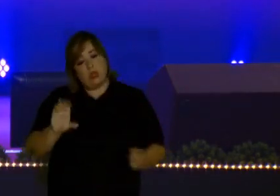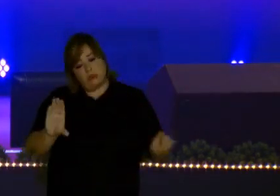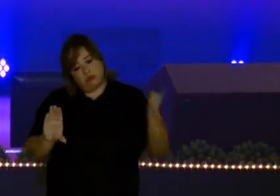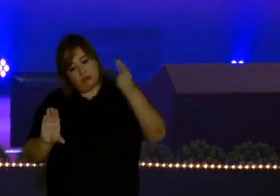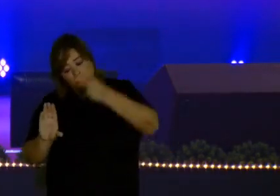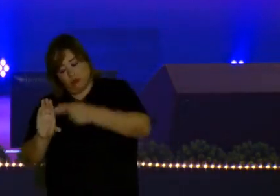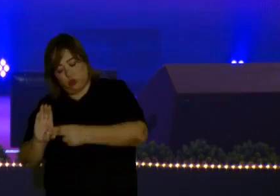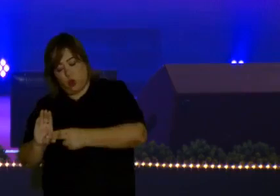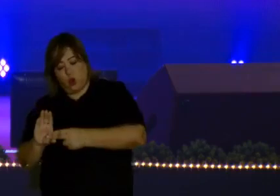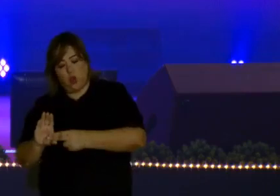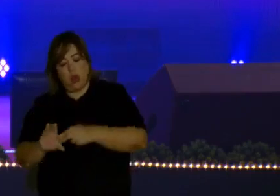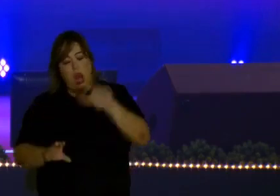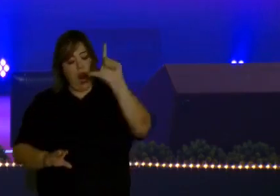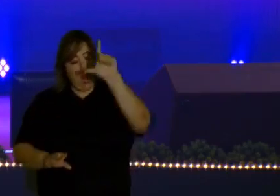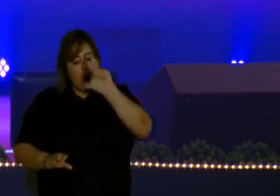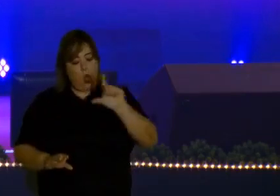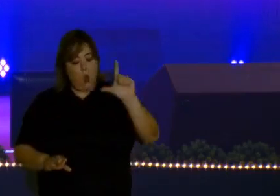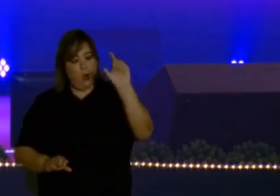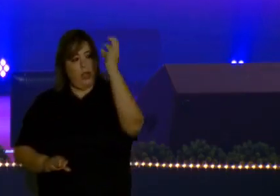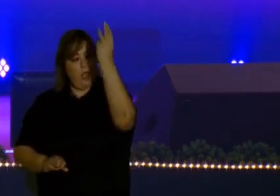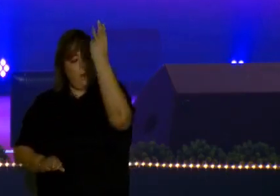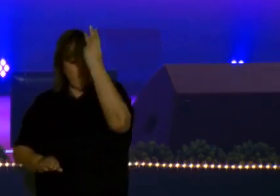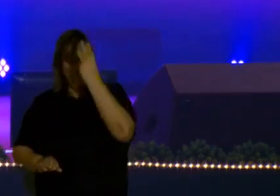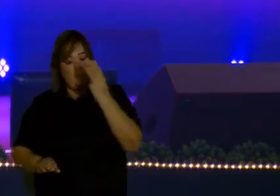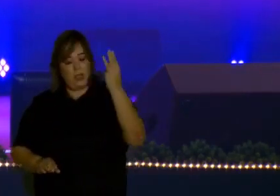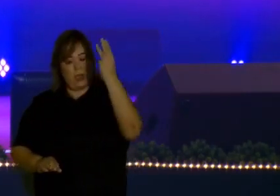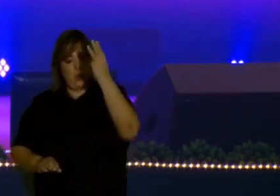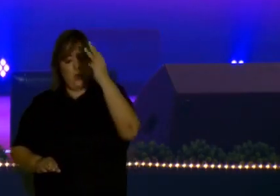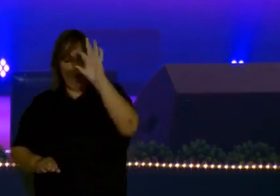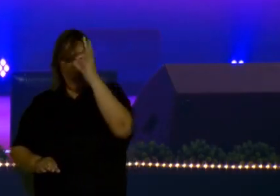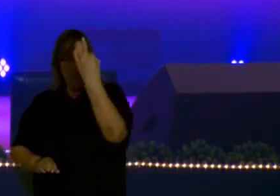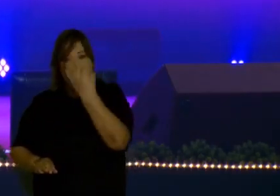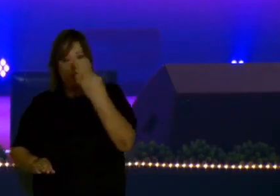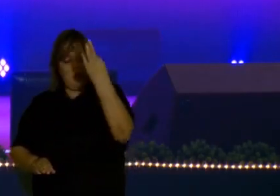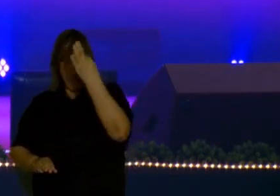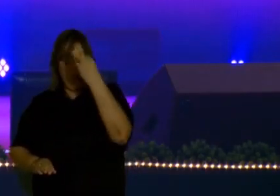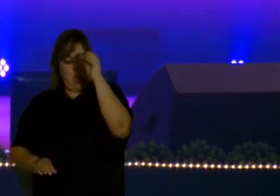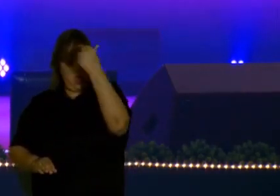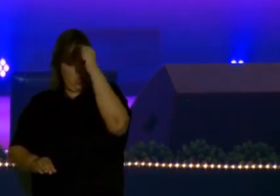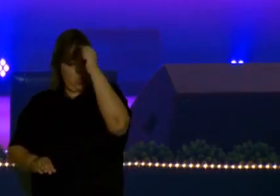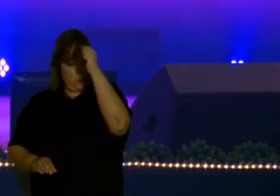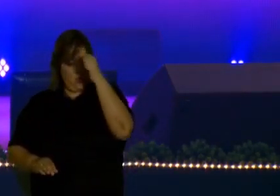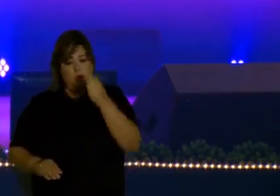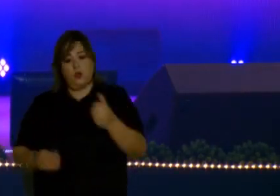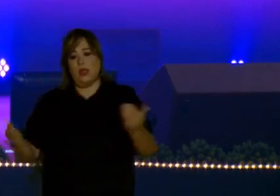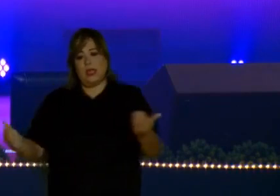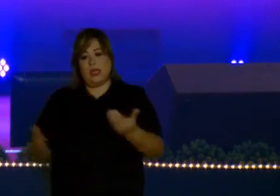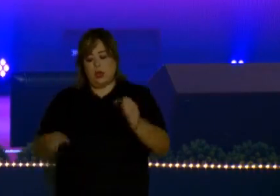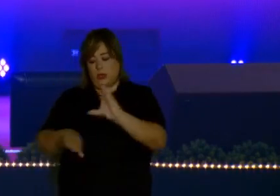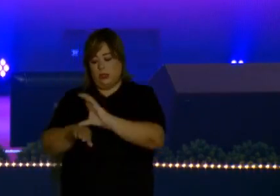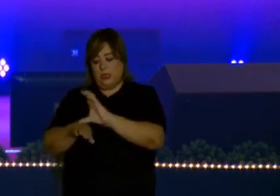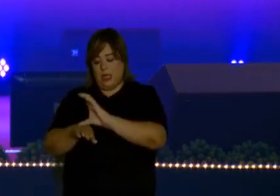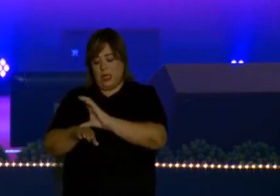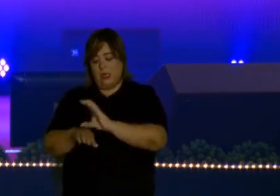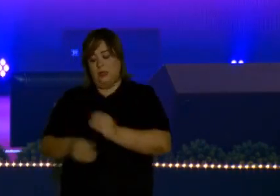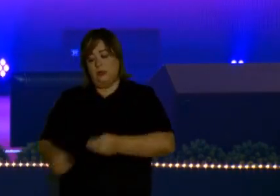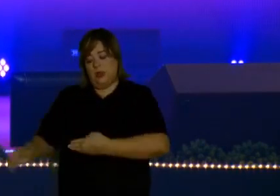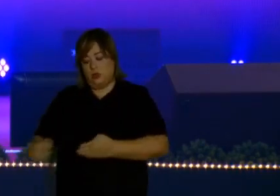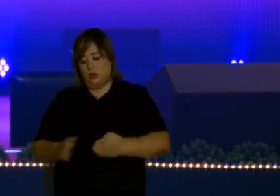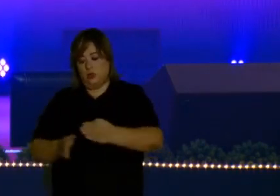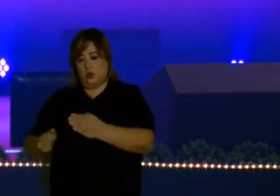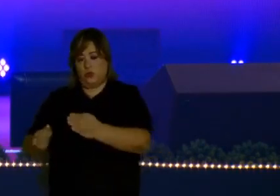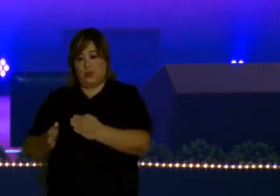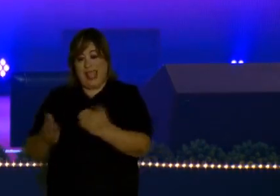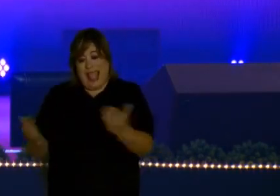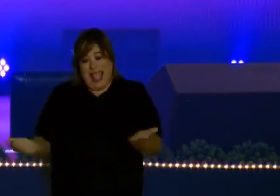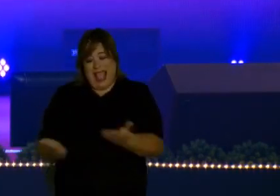los lunes, los viernes, que hay generación antorcha, amén. Venga y haga de esta su casa. Vamos a repetirlo, aquí se reúne la gente